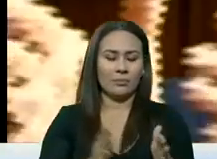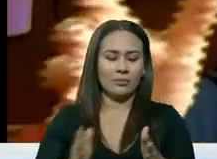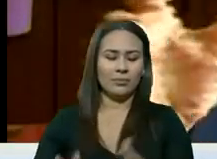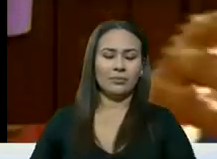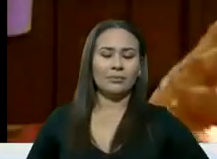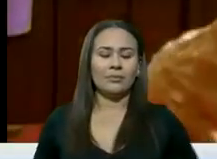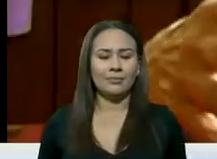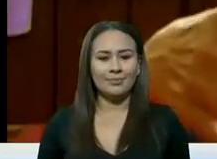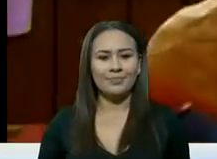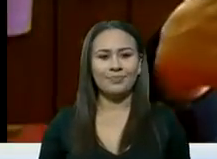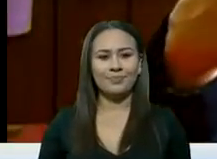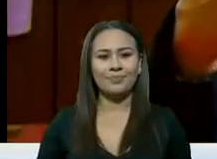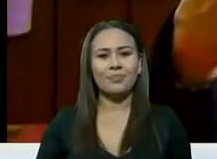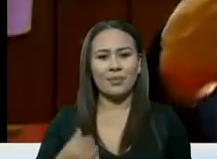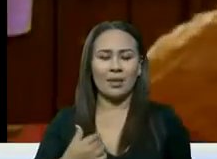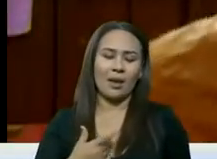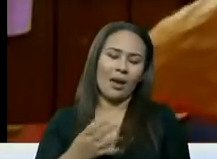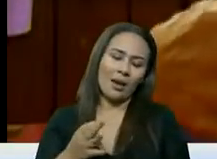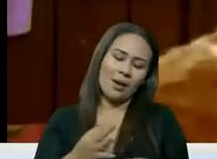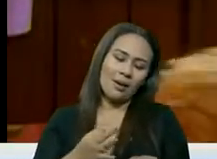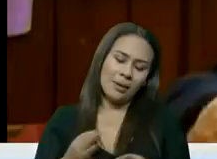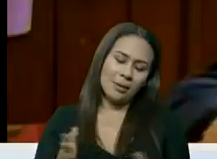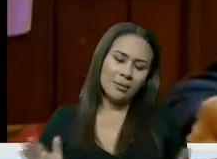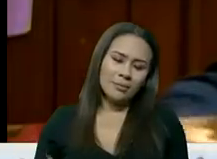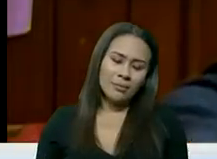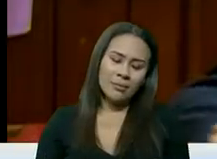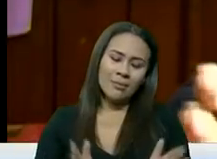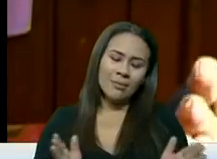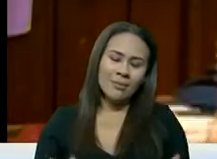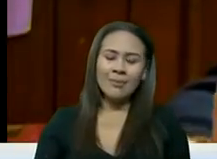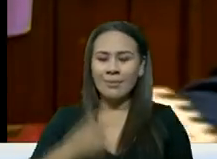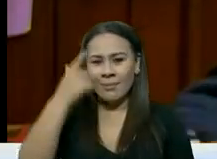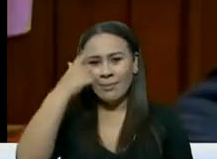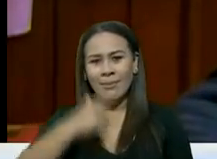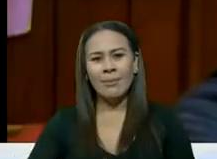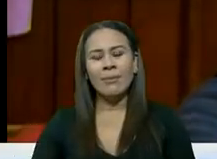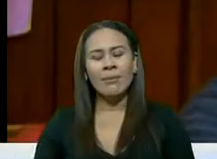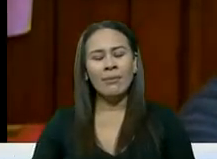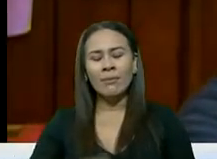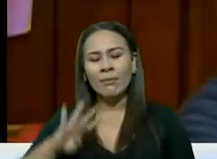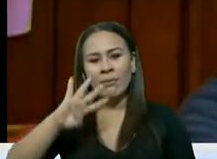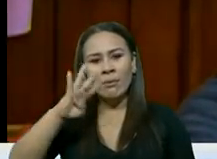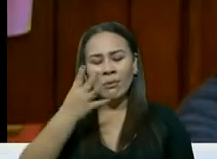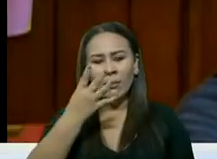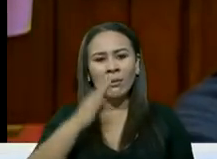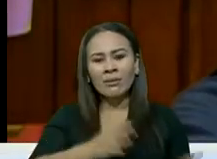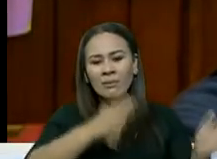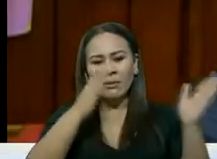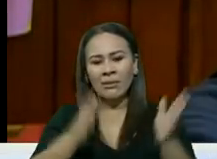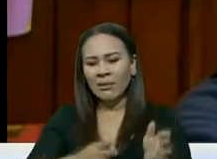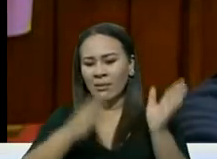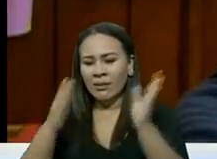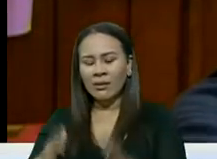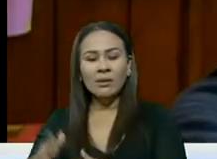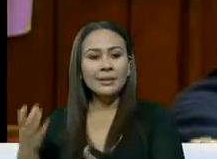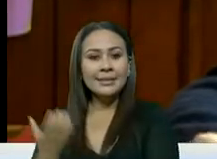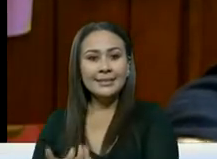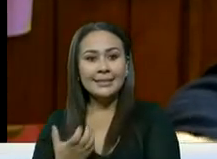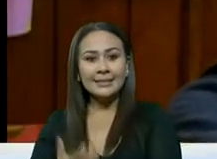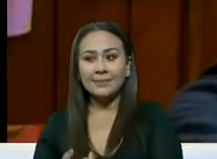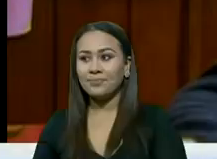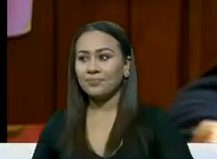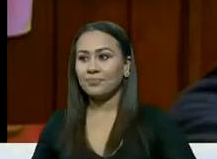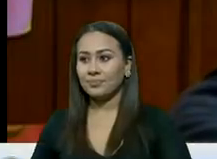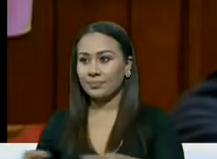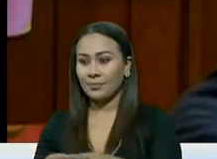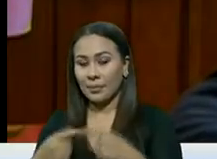así, pero como decir, el impulso principal que se ha dado. Cuarta década, la economía solidaria. Nos hemos dado cuenta